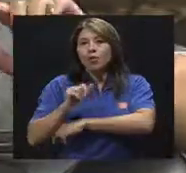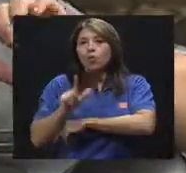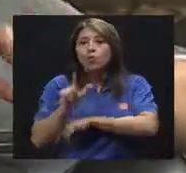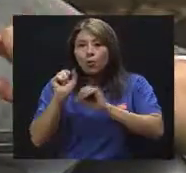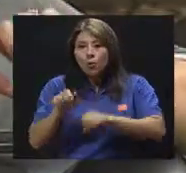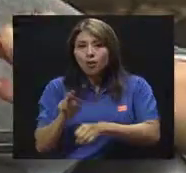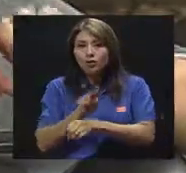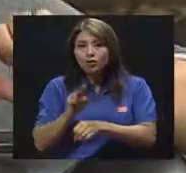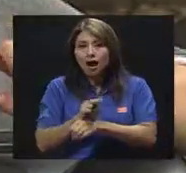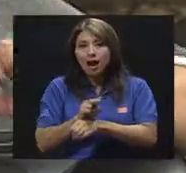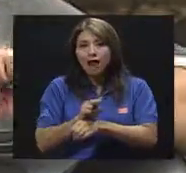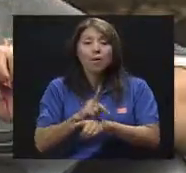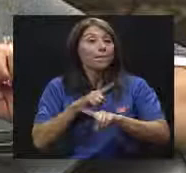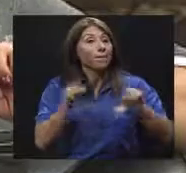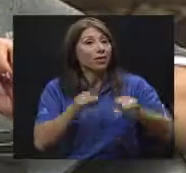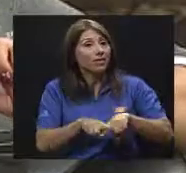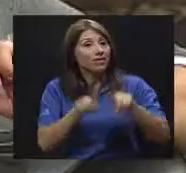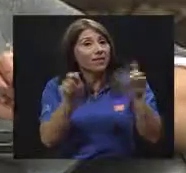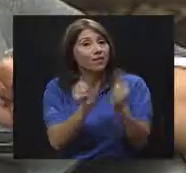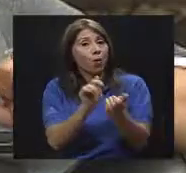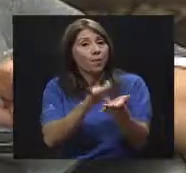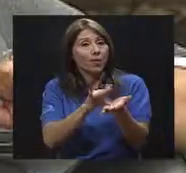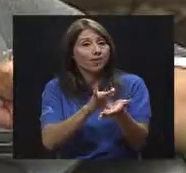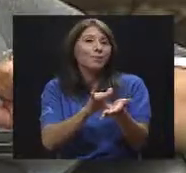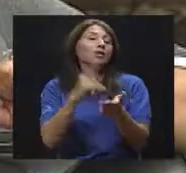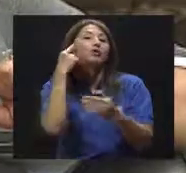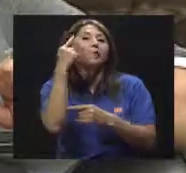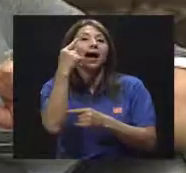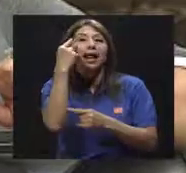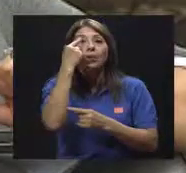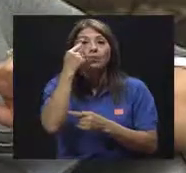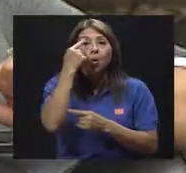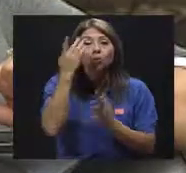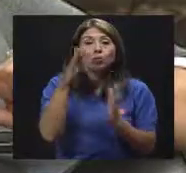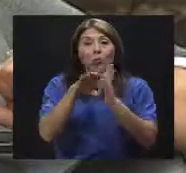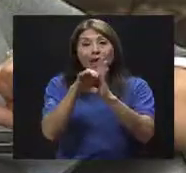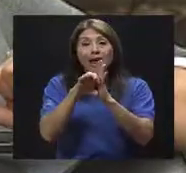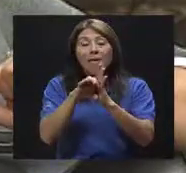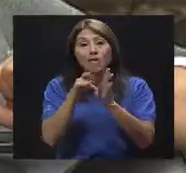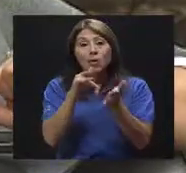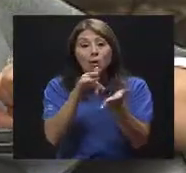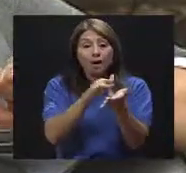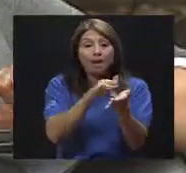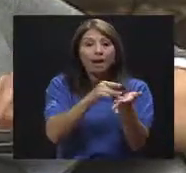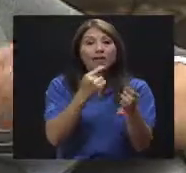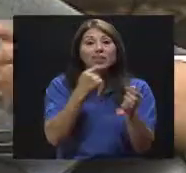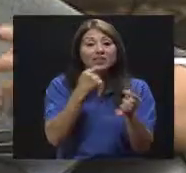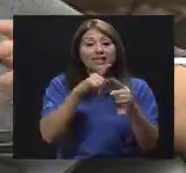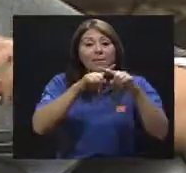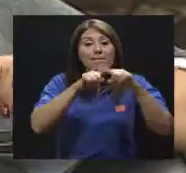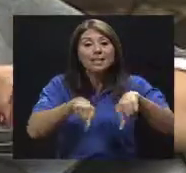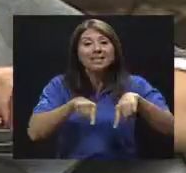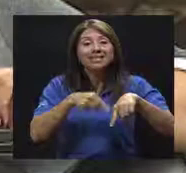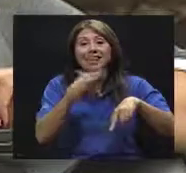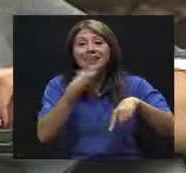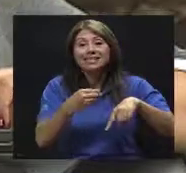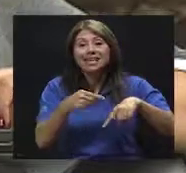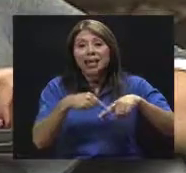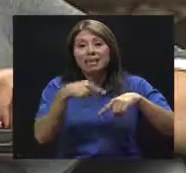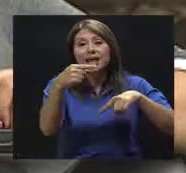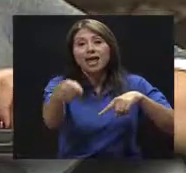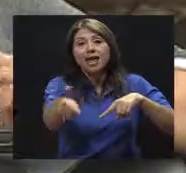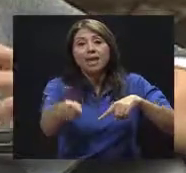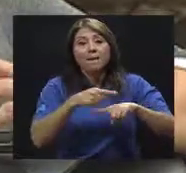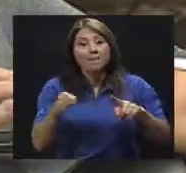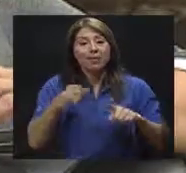Ahora, mención diferente sería, por ejemplo, los medicamentos de uso oftálmico, que podría ser que un medicamento diga que vence hasta diciembre de este año,